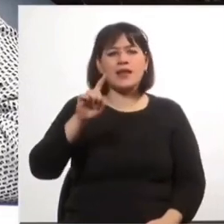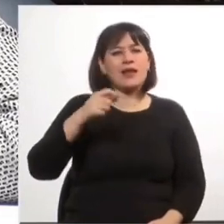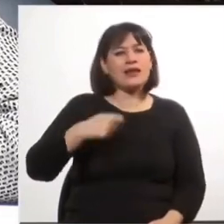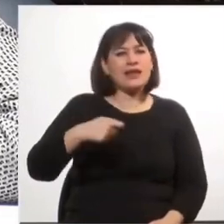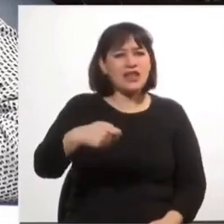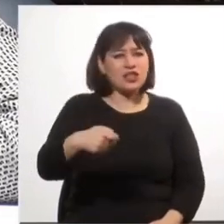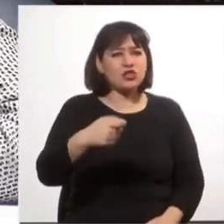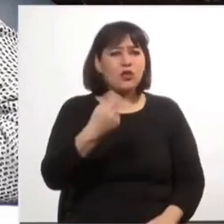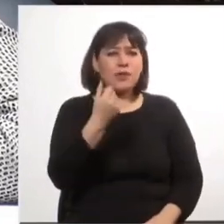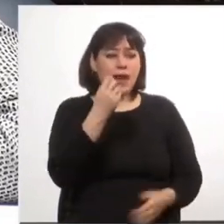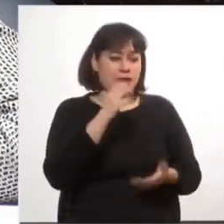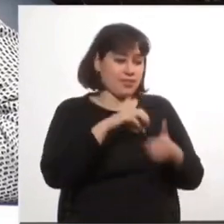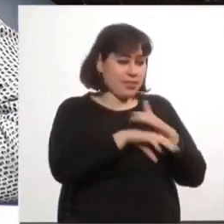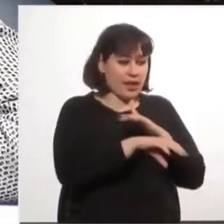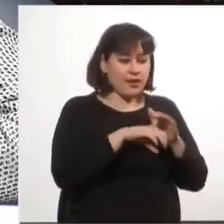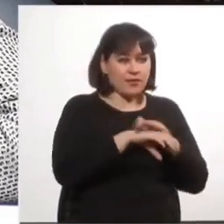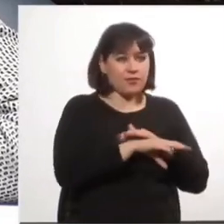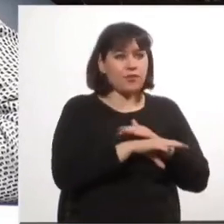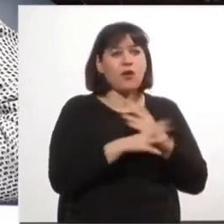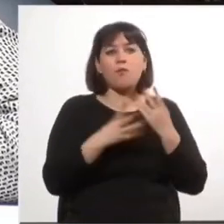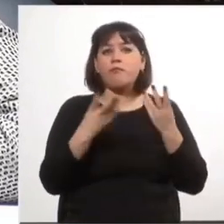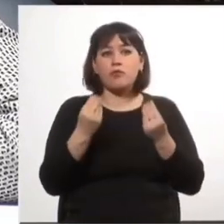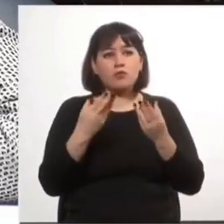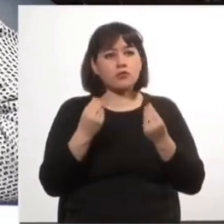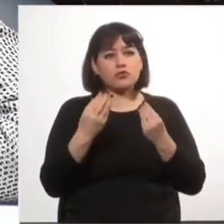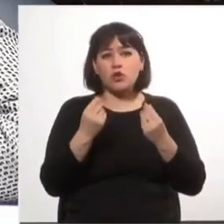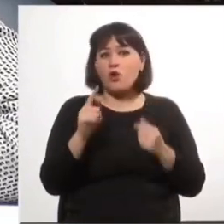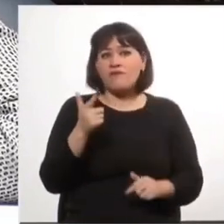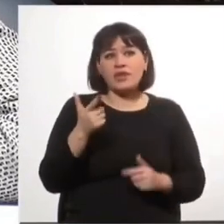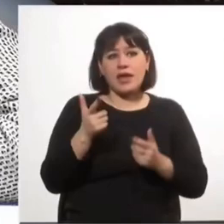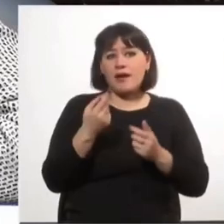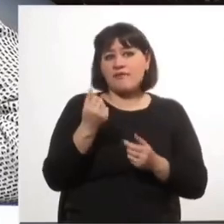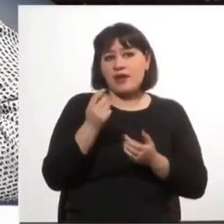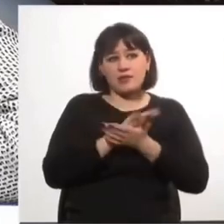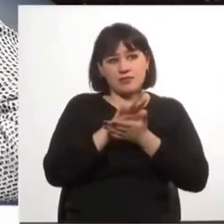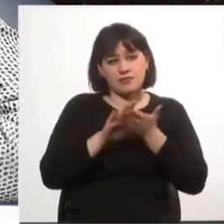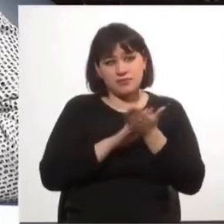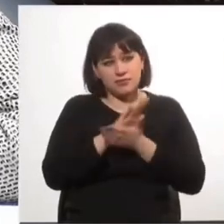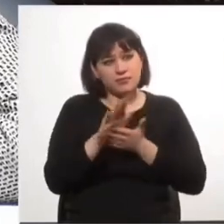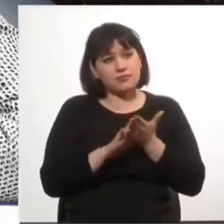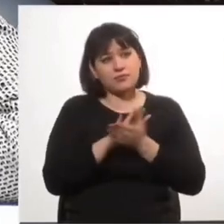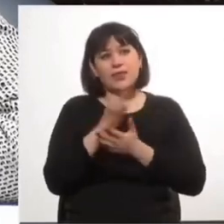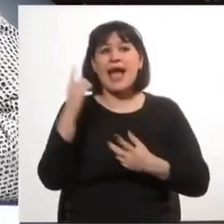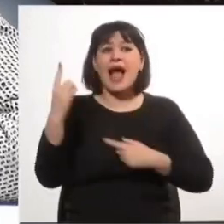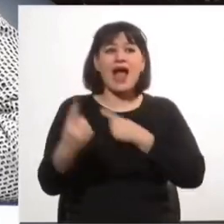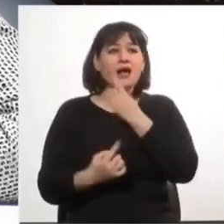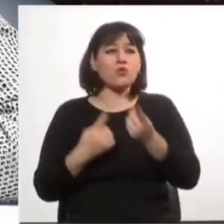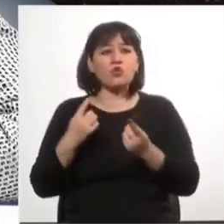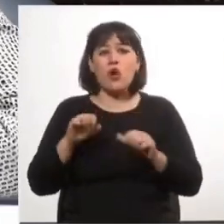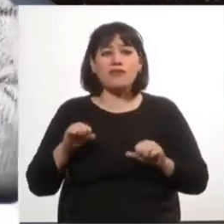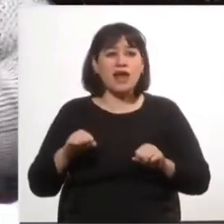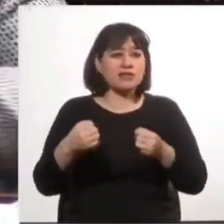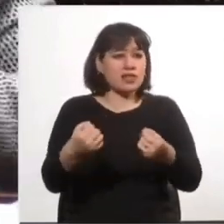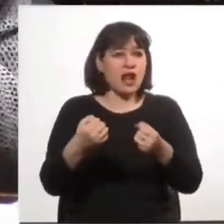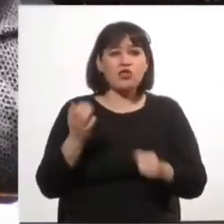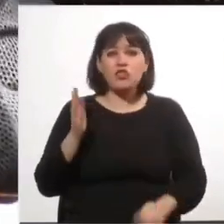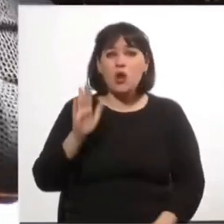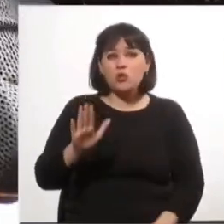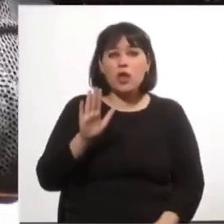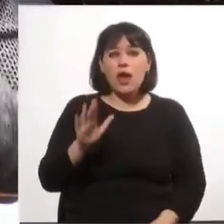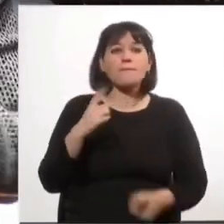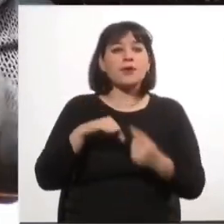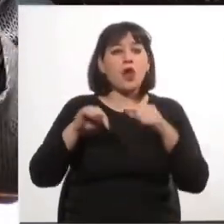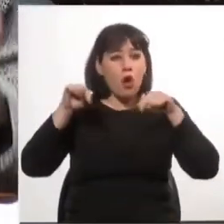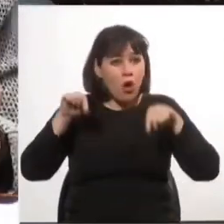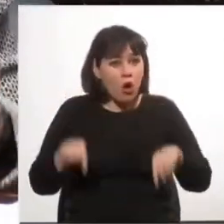de fideicomiso. Muchos no tenían saldo de precio, algunos habían cancelado las deudas, pero podemos